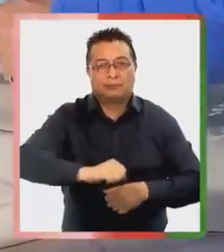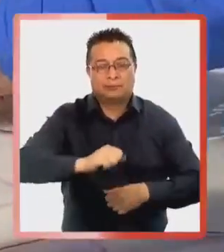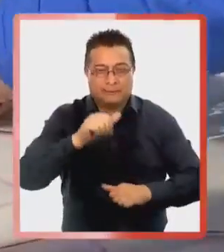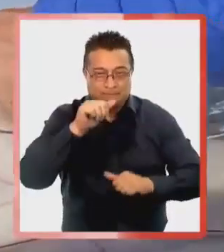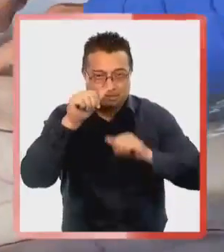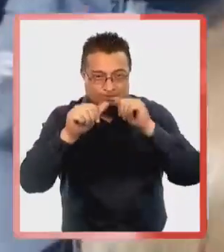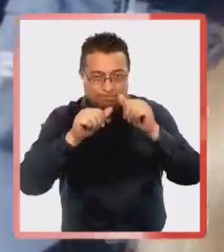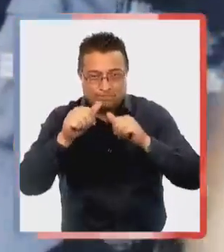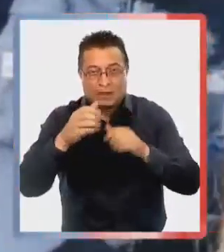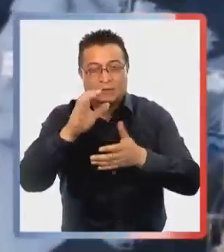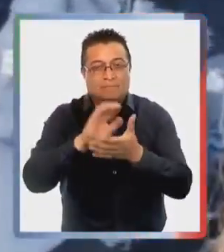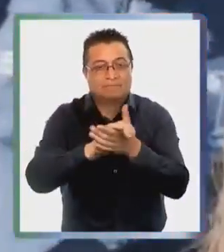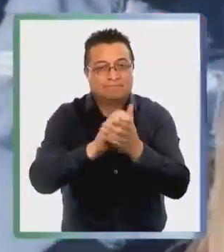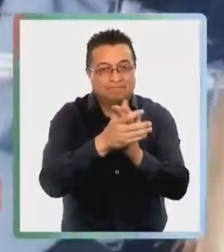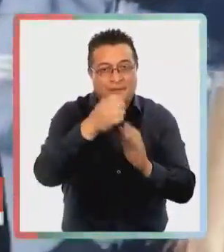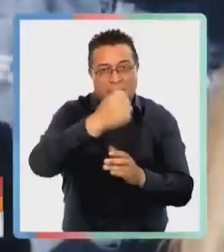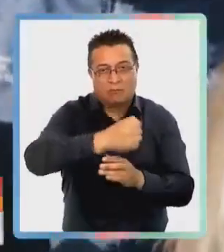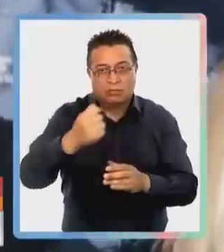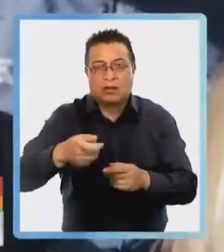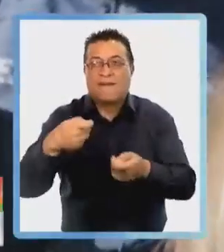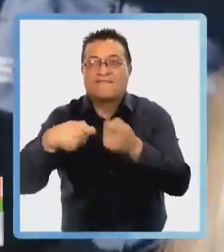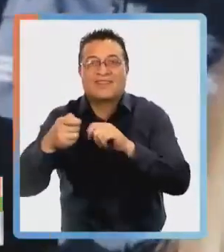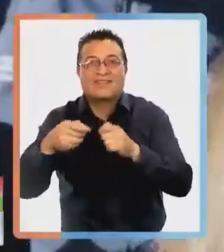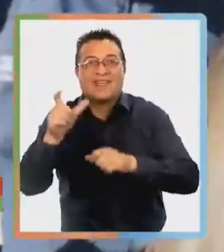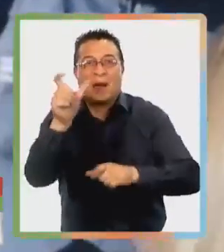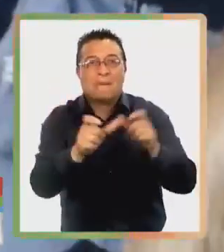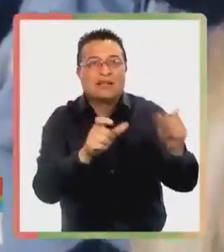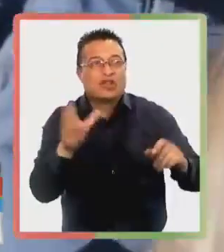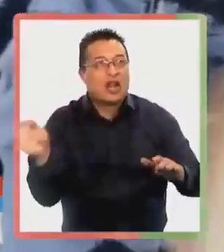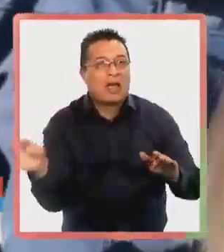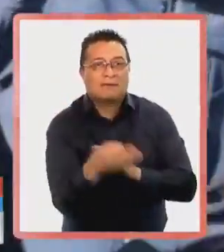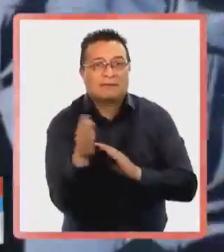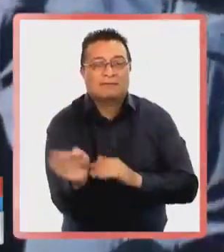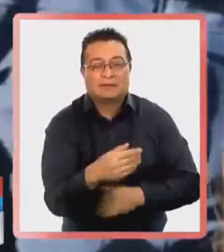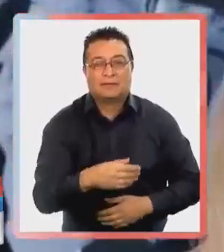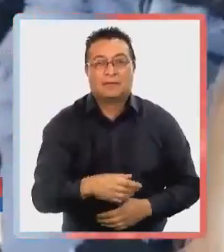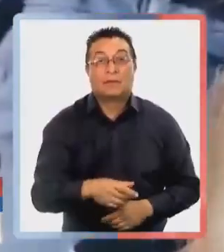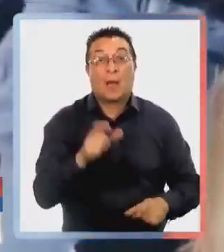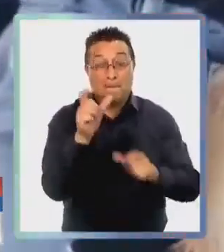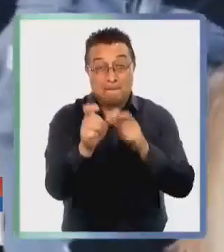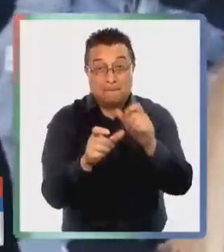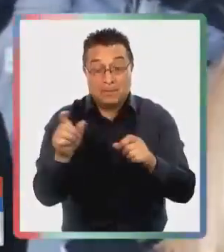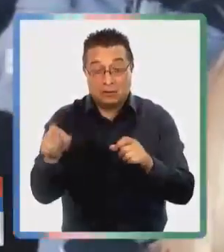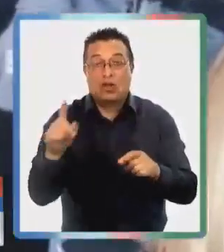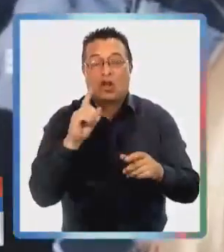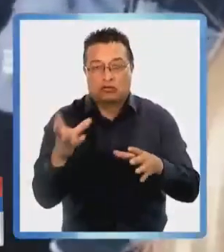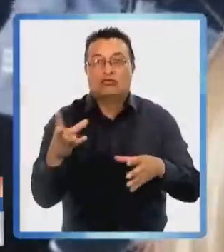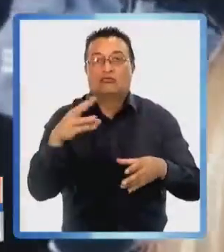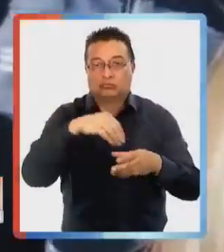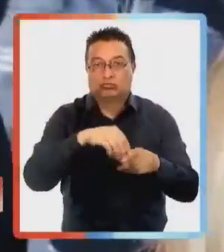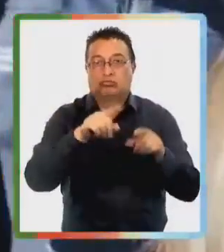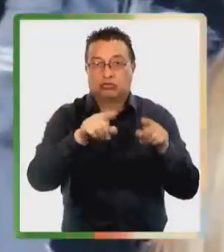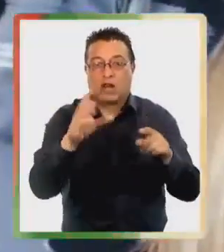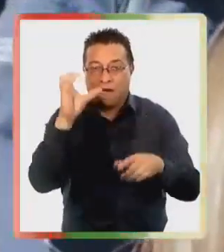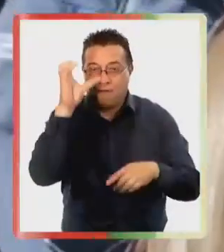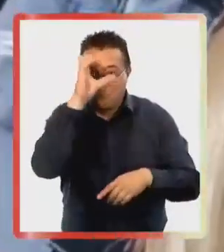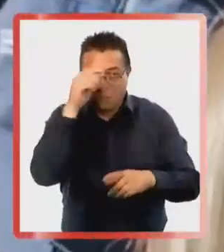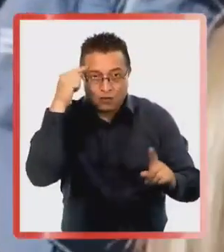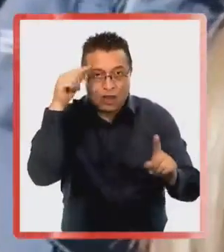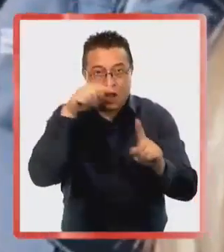personas. Las ciudades no están incluidas en esta modalidad. Esto lo que busca es el control por el paso de la frontera y lo